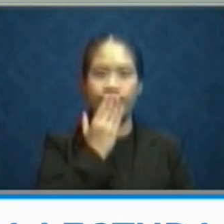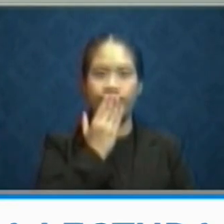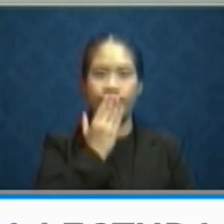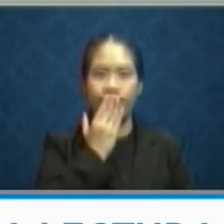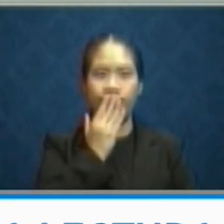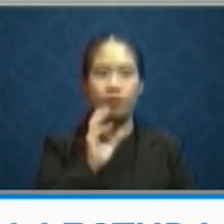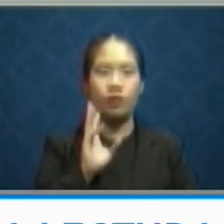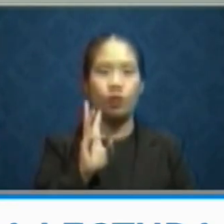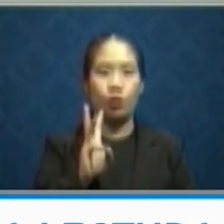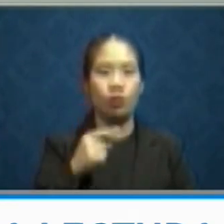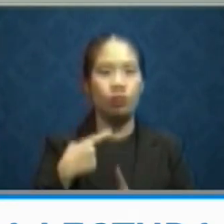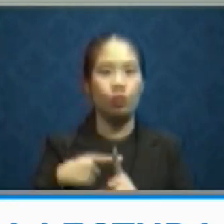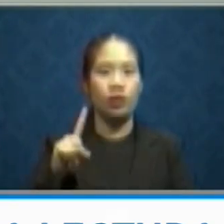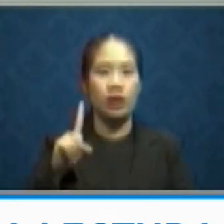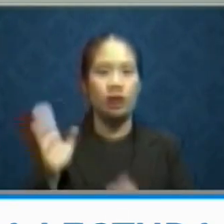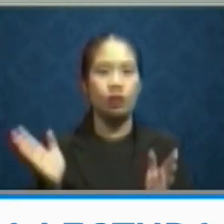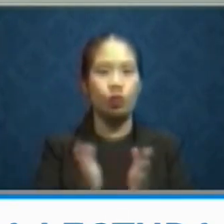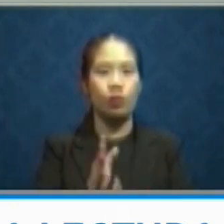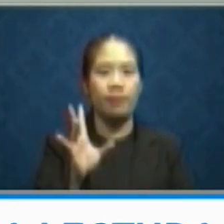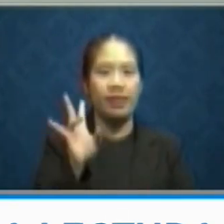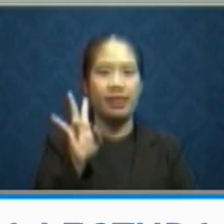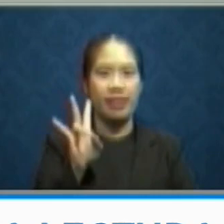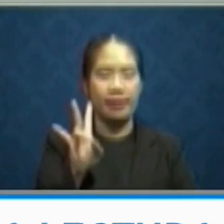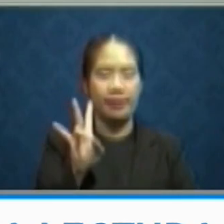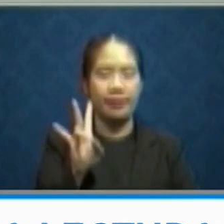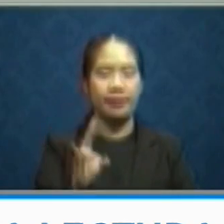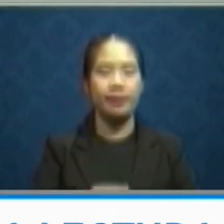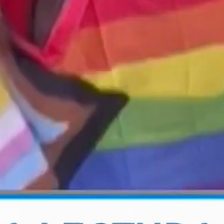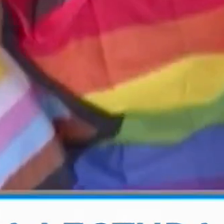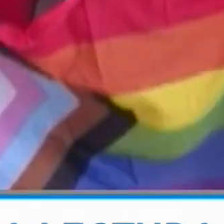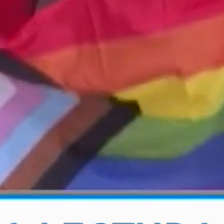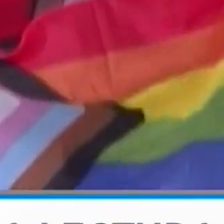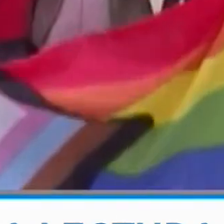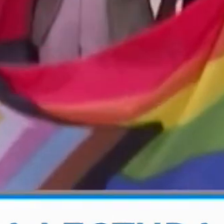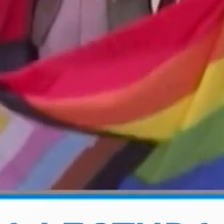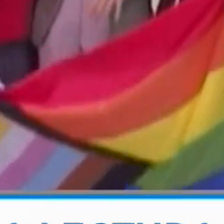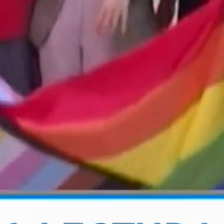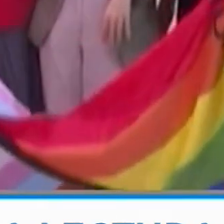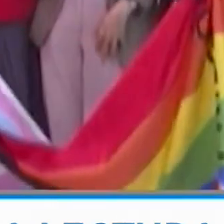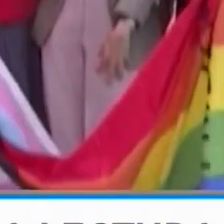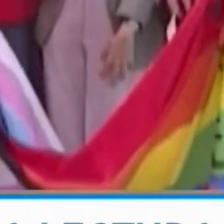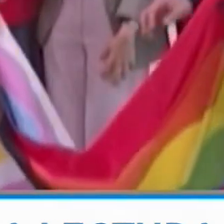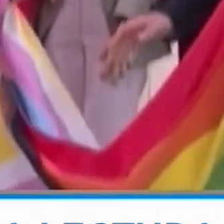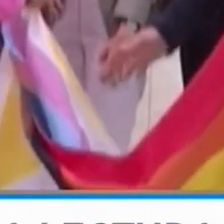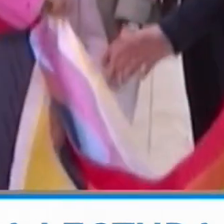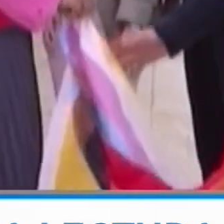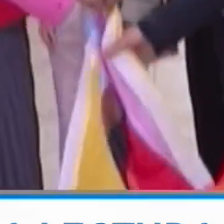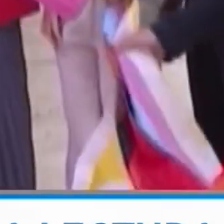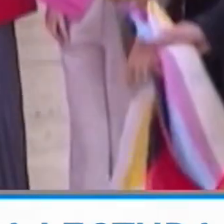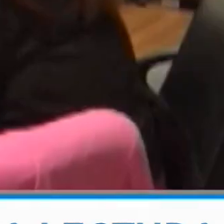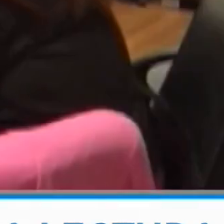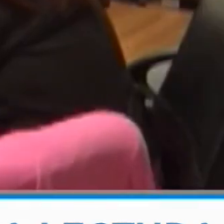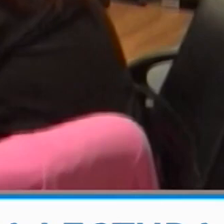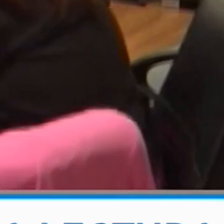para continuar su discusión. El Senado no puede rechazar lo que aprobaron los diputados, pero puede devolver el proyecto a la Cámara Baja